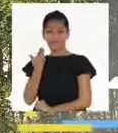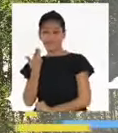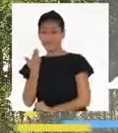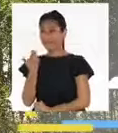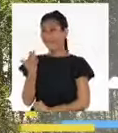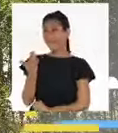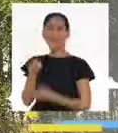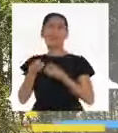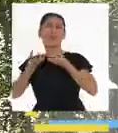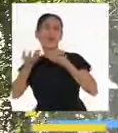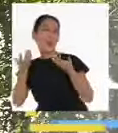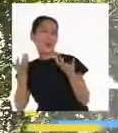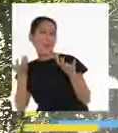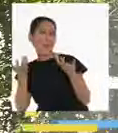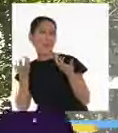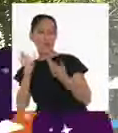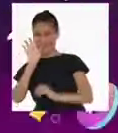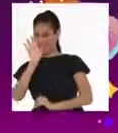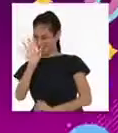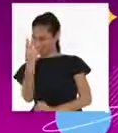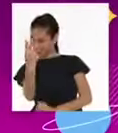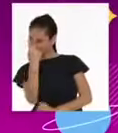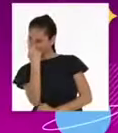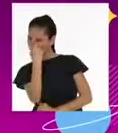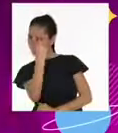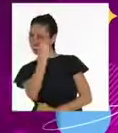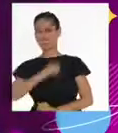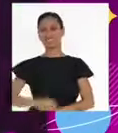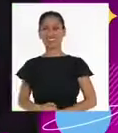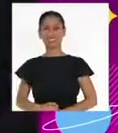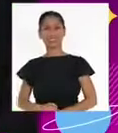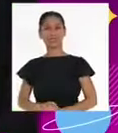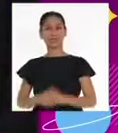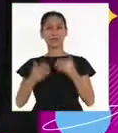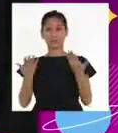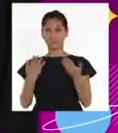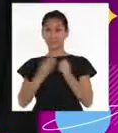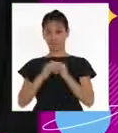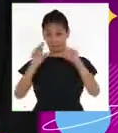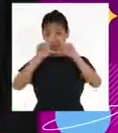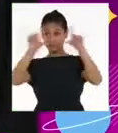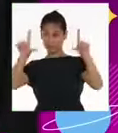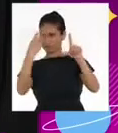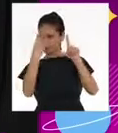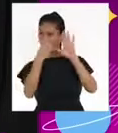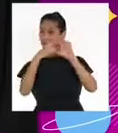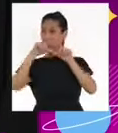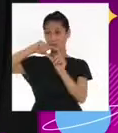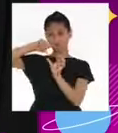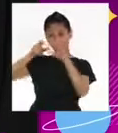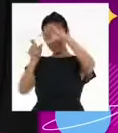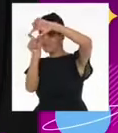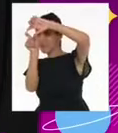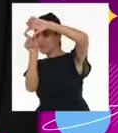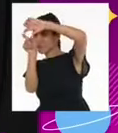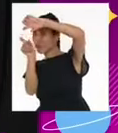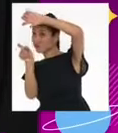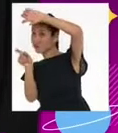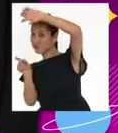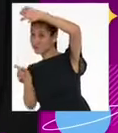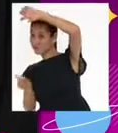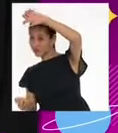¿Cómo? Observa. Entonces, Valentín, ¿cuál es la actividad con